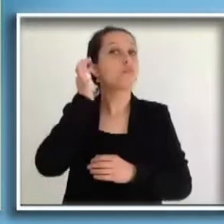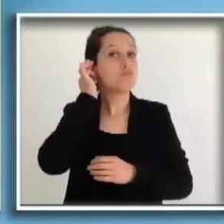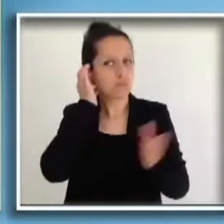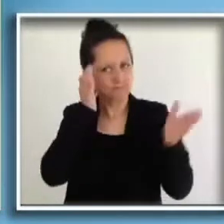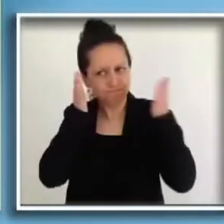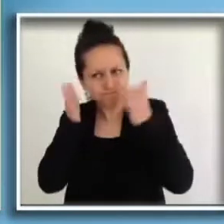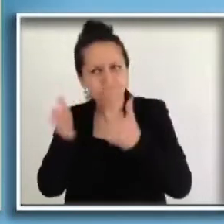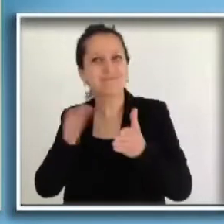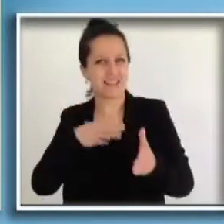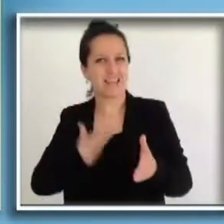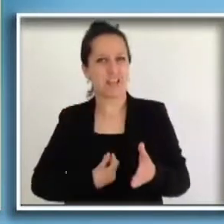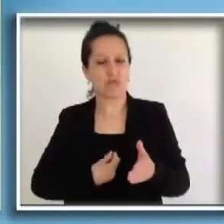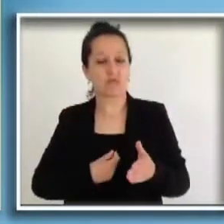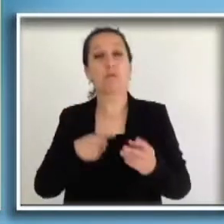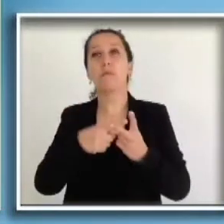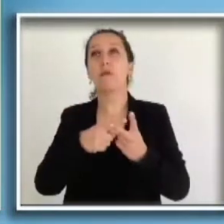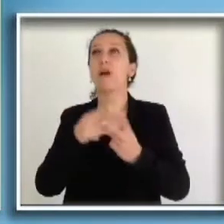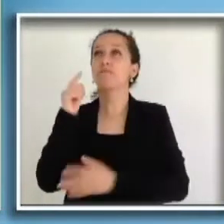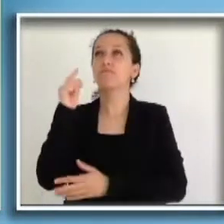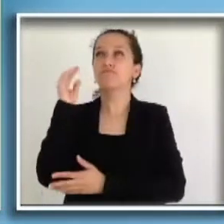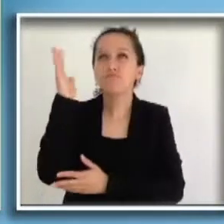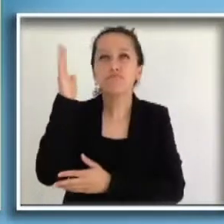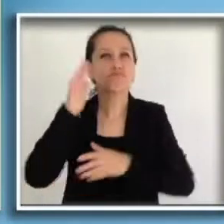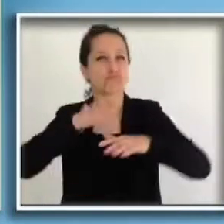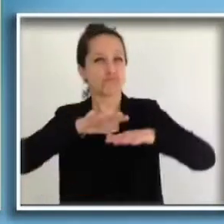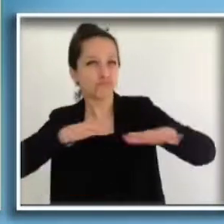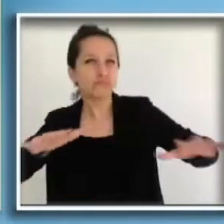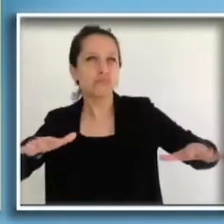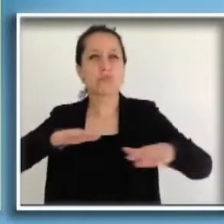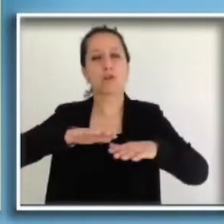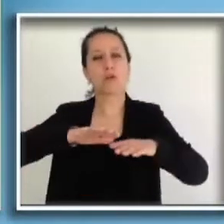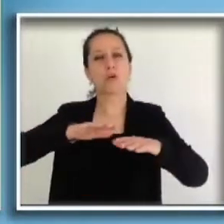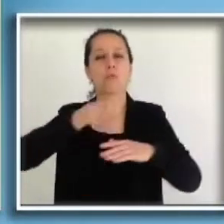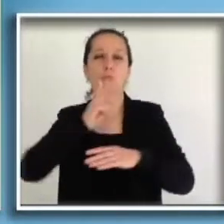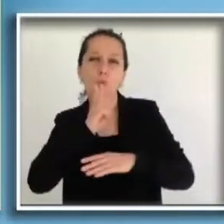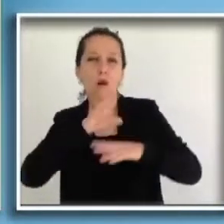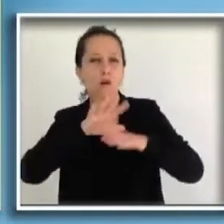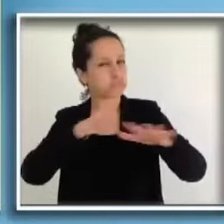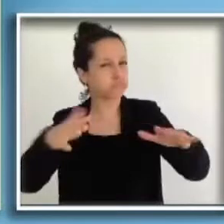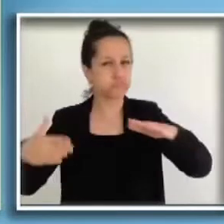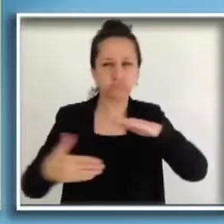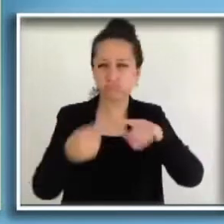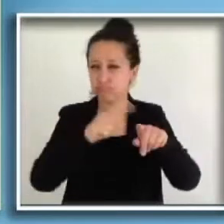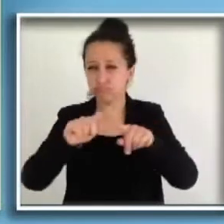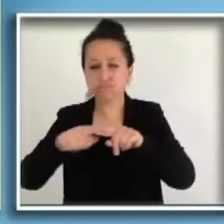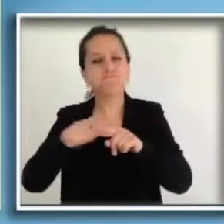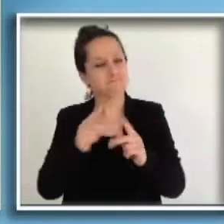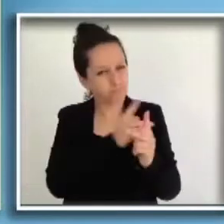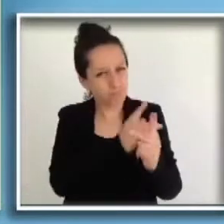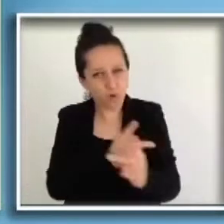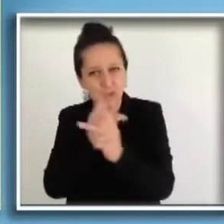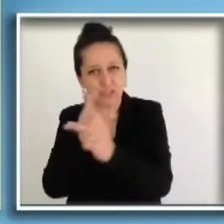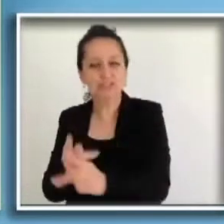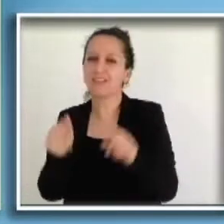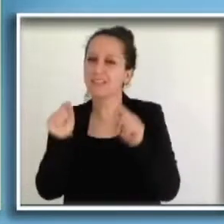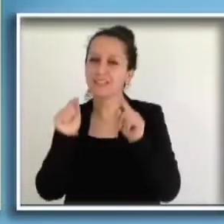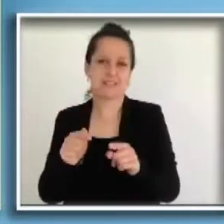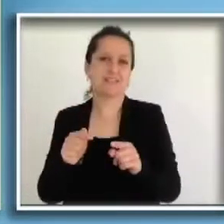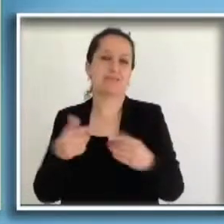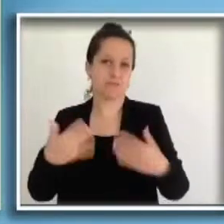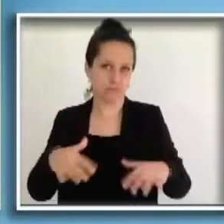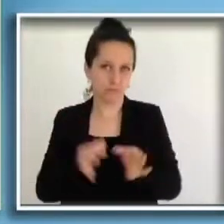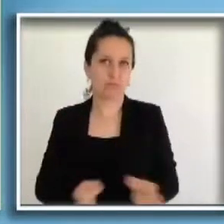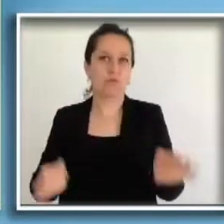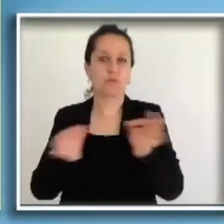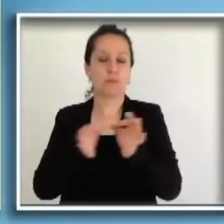protección del medio ambiente terrestre y de los ecosistemas marinos como la ha señalado el presidente Gabriel borich la primera prioridad